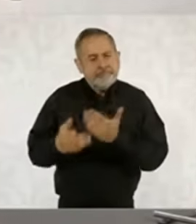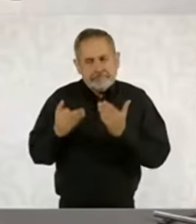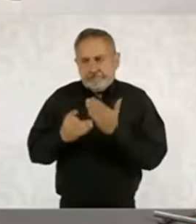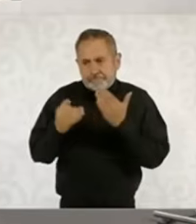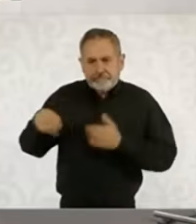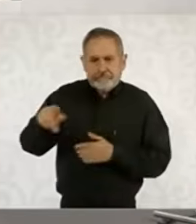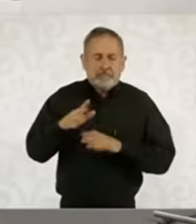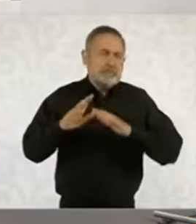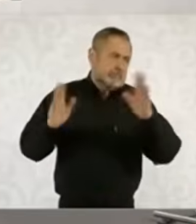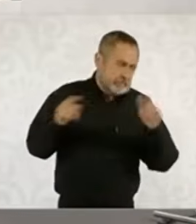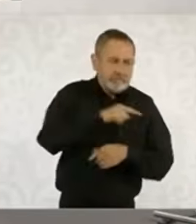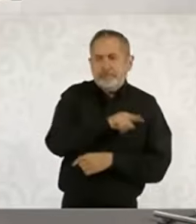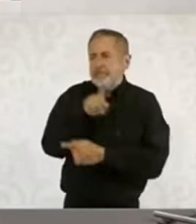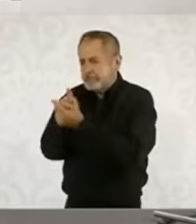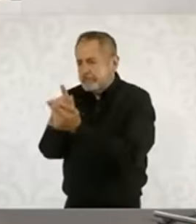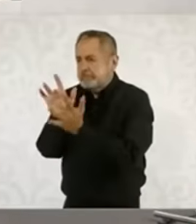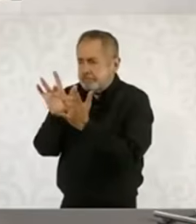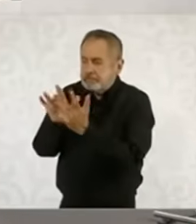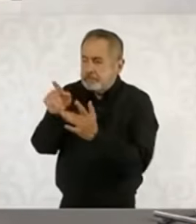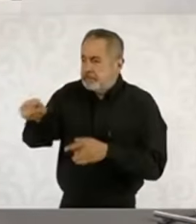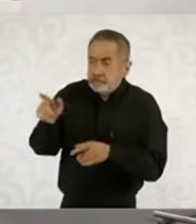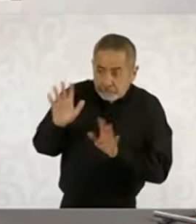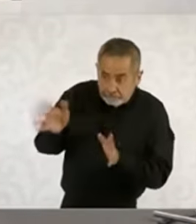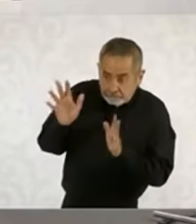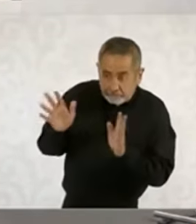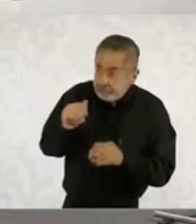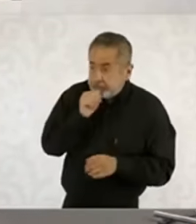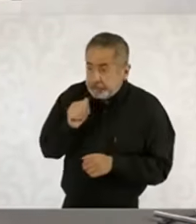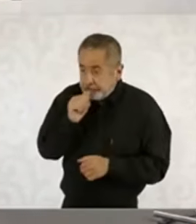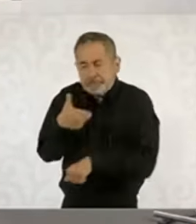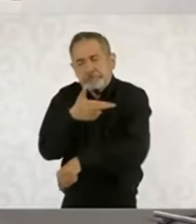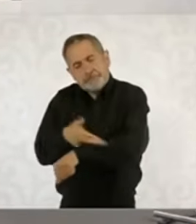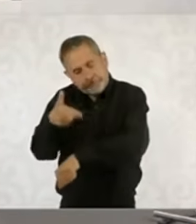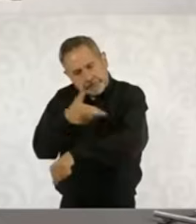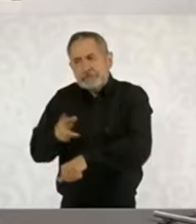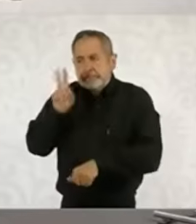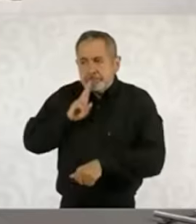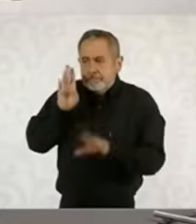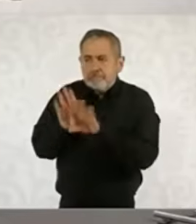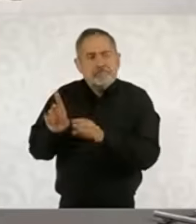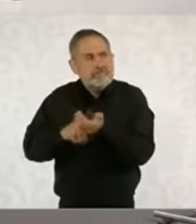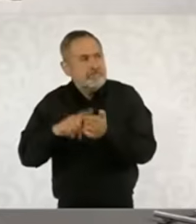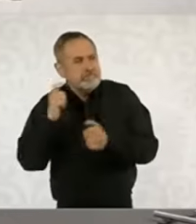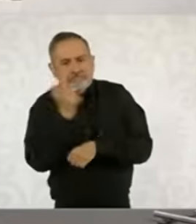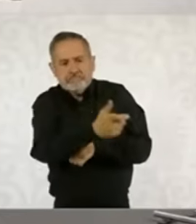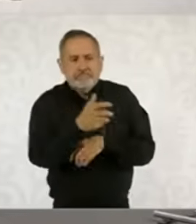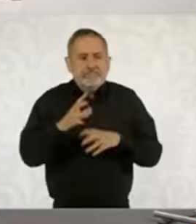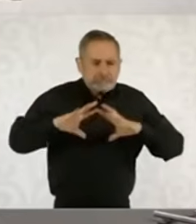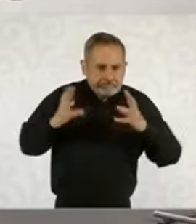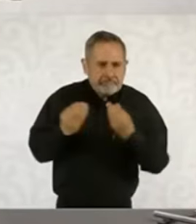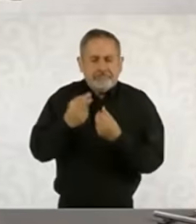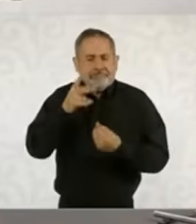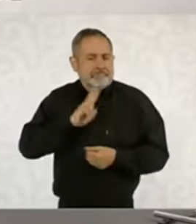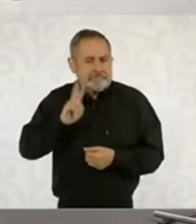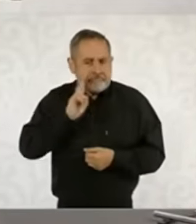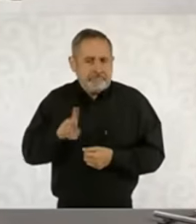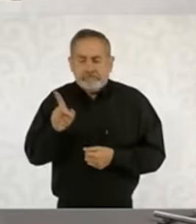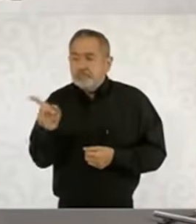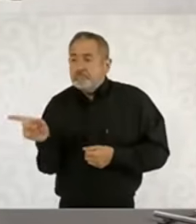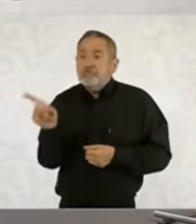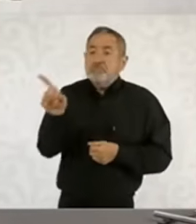las instituciones de vivienda van en ese sentido, mientras que las 700,000 que lleva el INSUS tienen que ver con el proceso